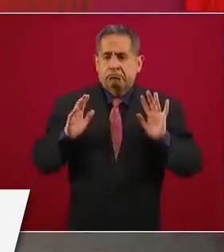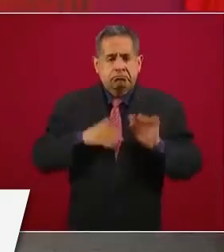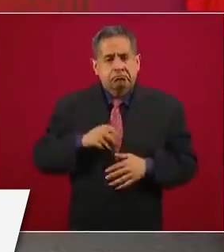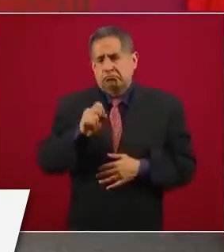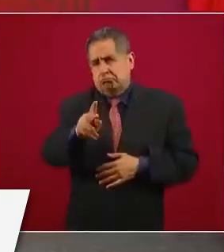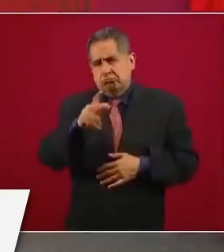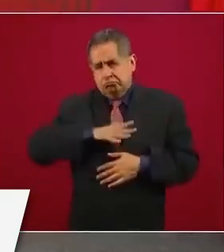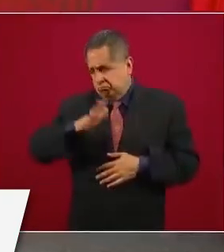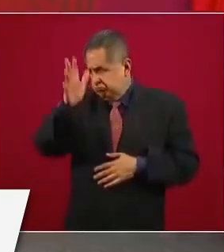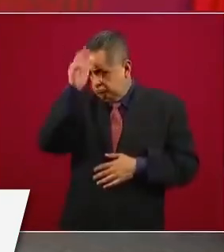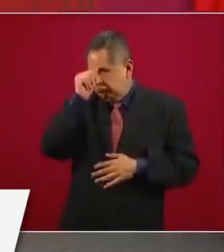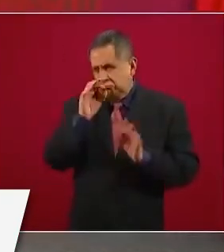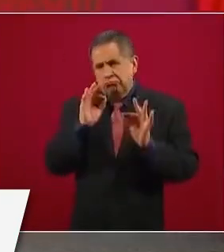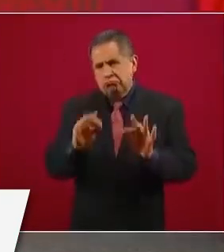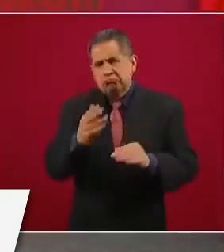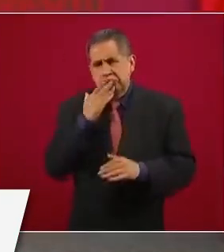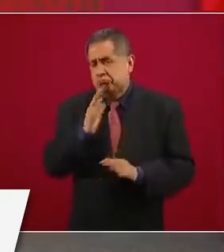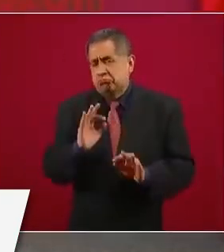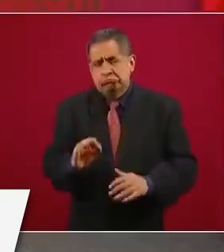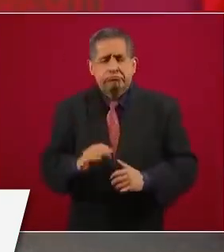opongo,